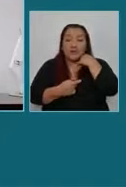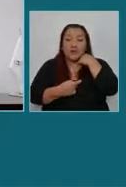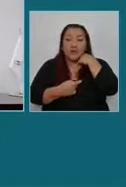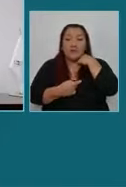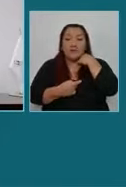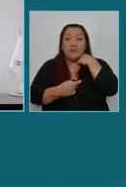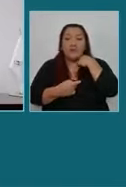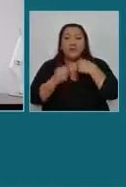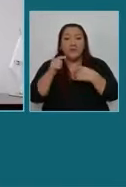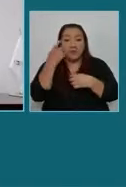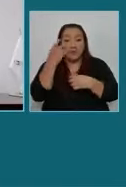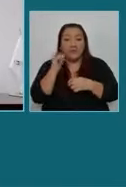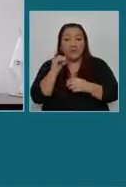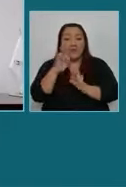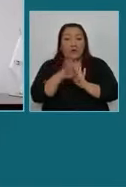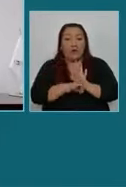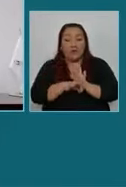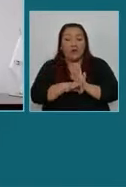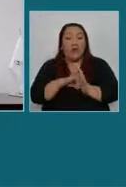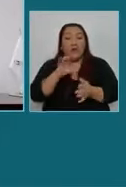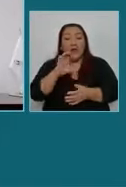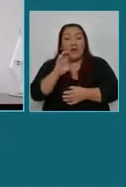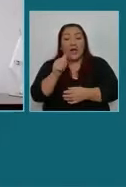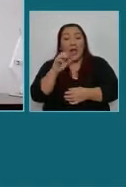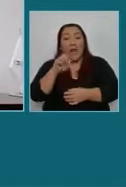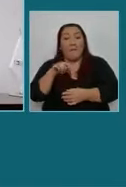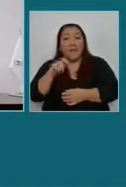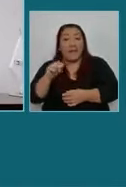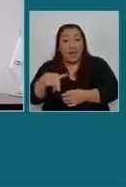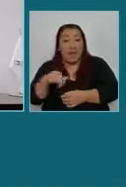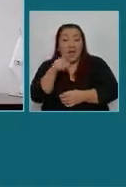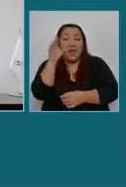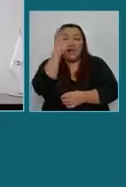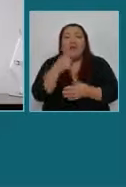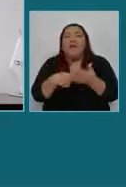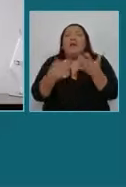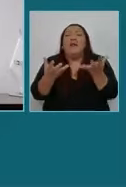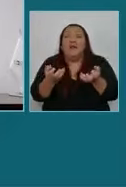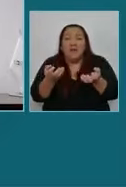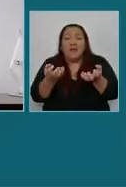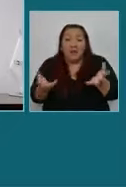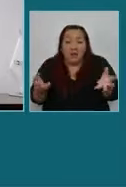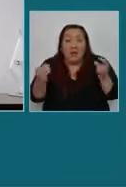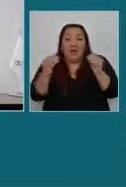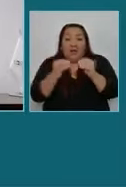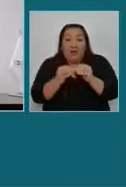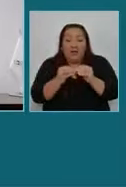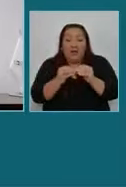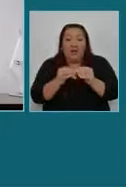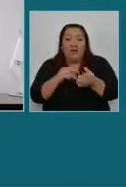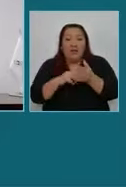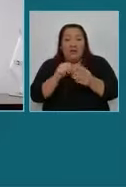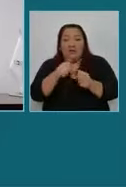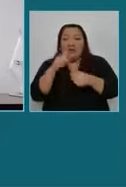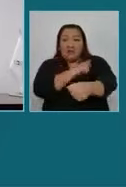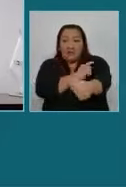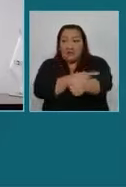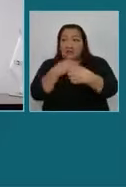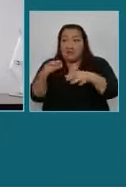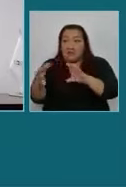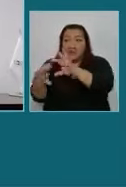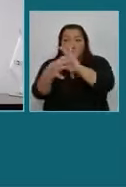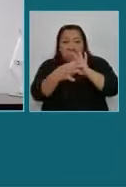Esta iniciativa del Fondo de Capital para Emprendimientos Innovadores lo que busca es complementar otros esfuerzos que ya